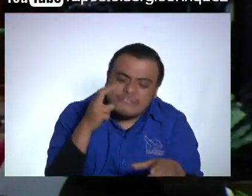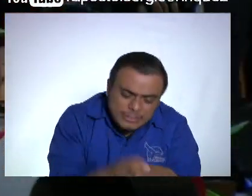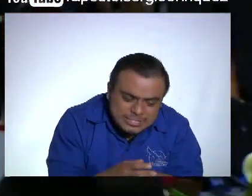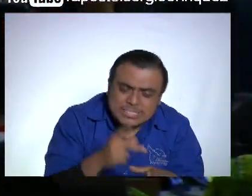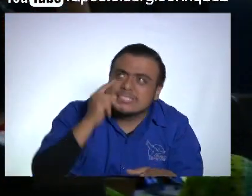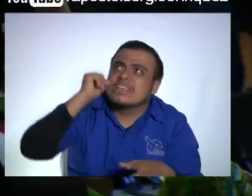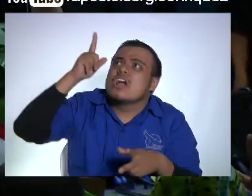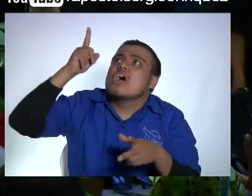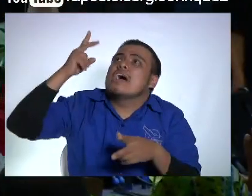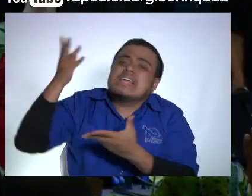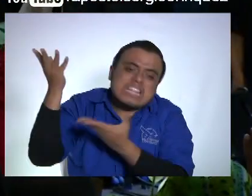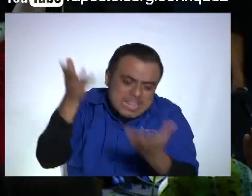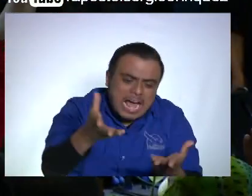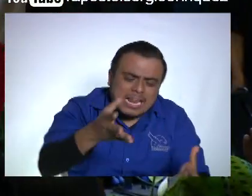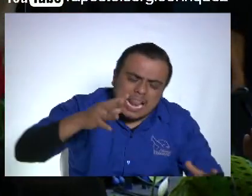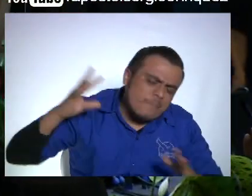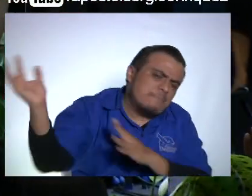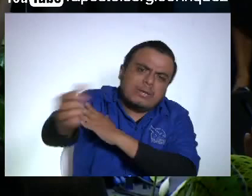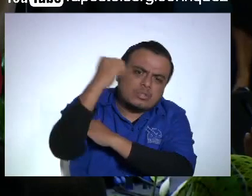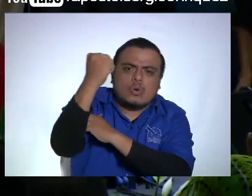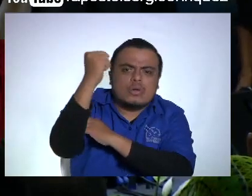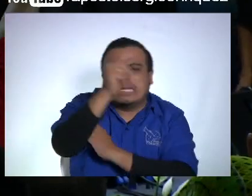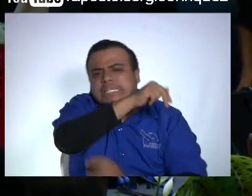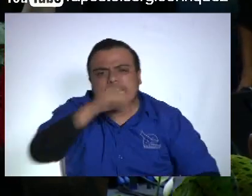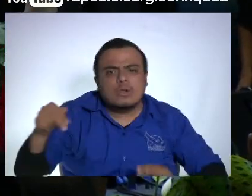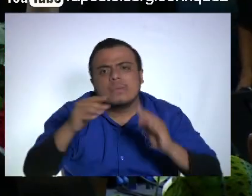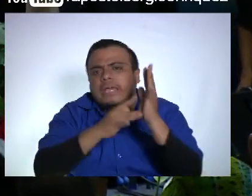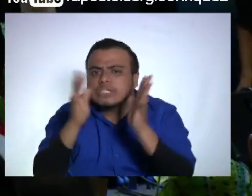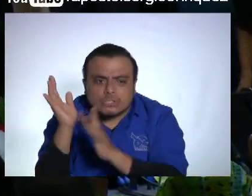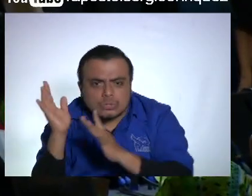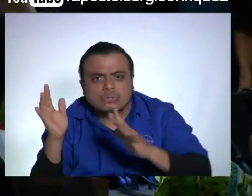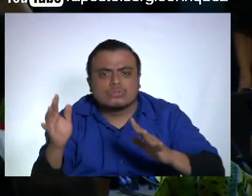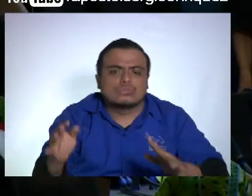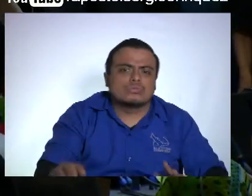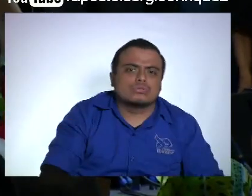noche, en el nombre de Jesús.